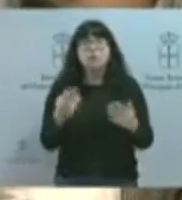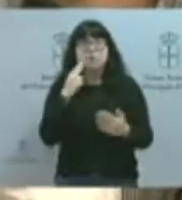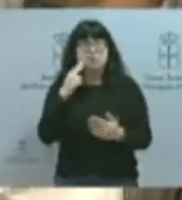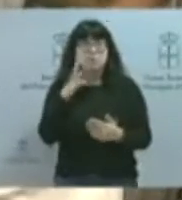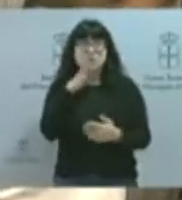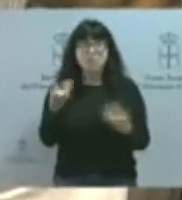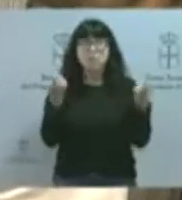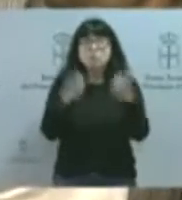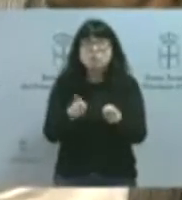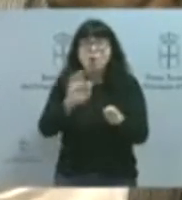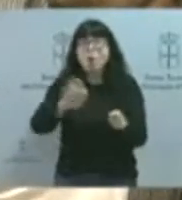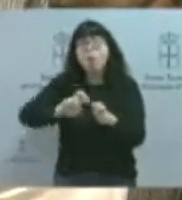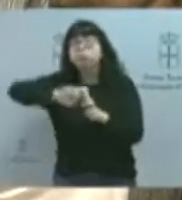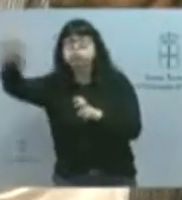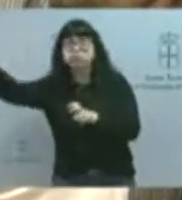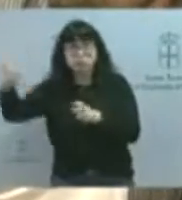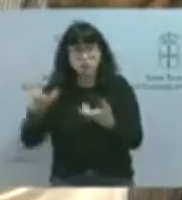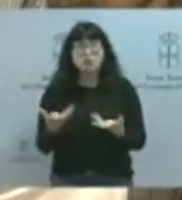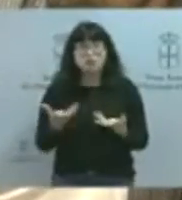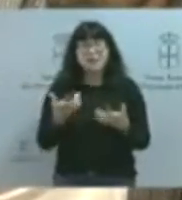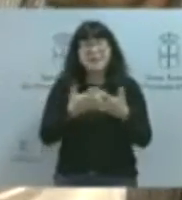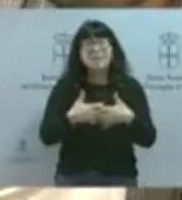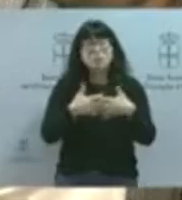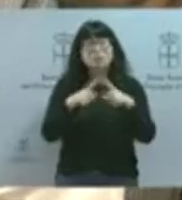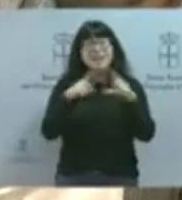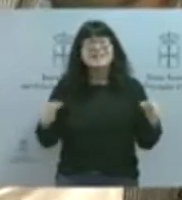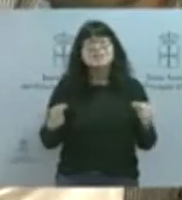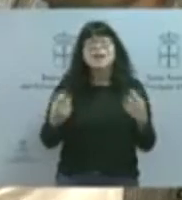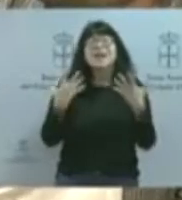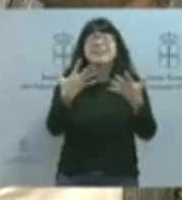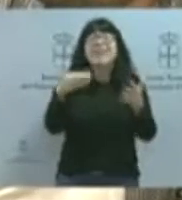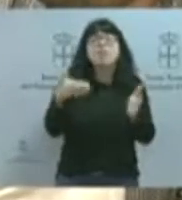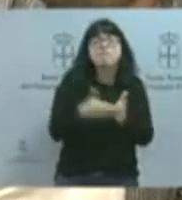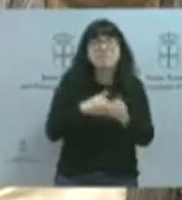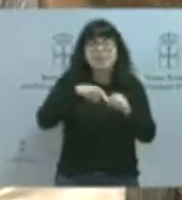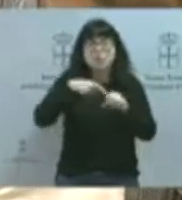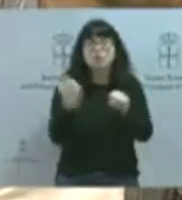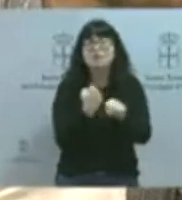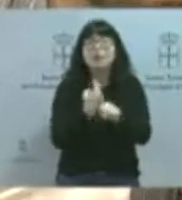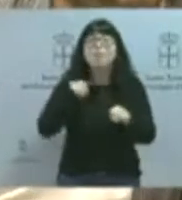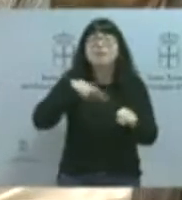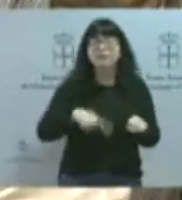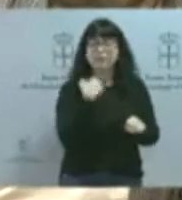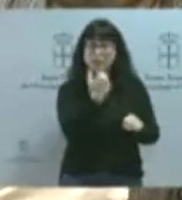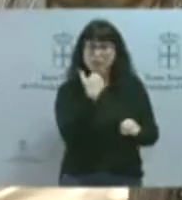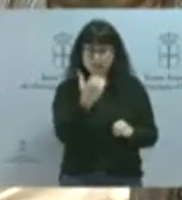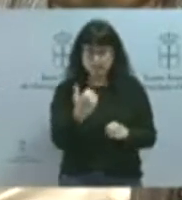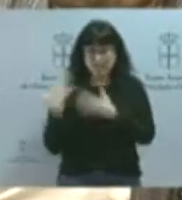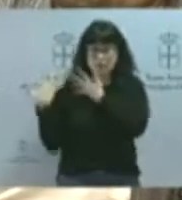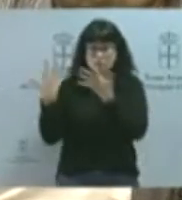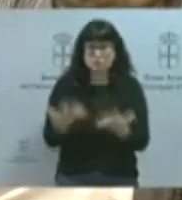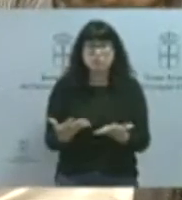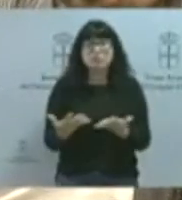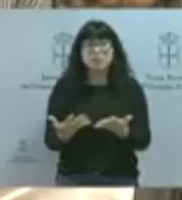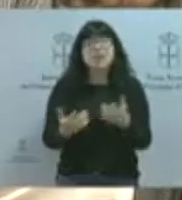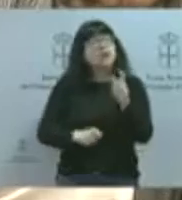asturiana, lo hemos dicho antes, ha perdido casi 10.000 empleos durante la última década y los sucesivos presidentes han aprovechado para hacerse fotos y darse